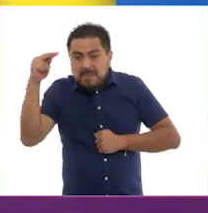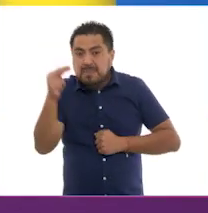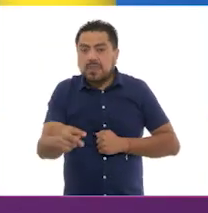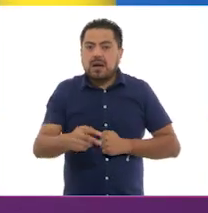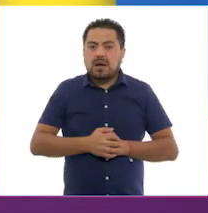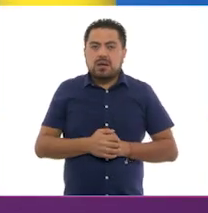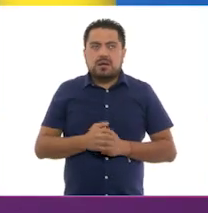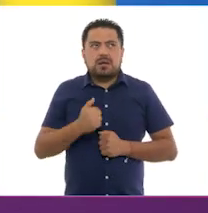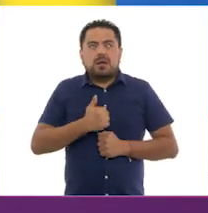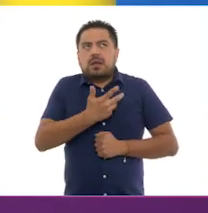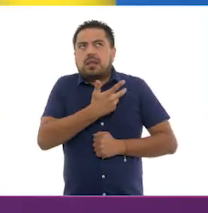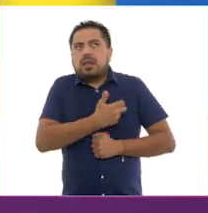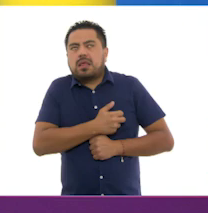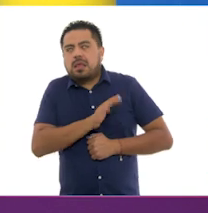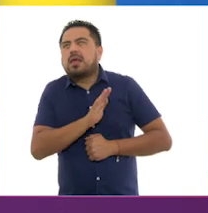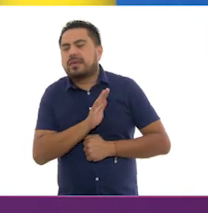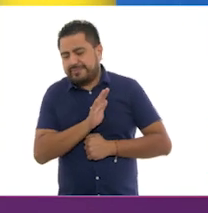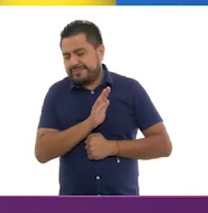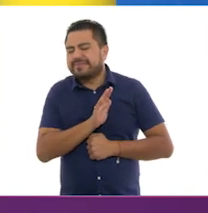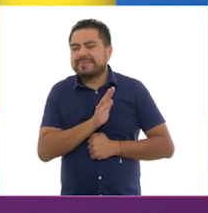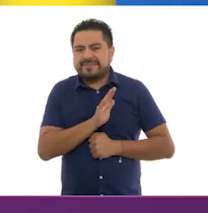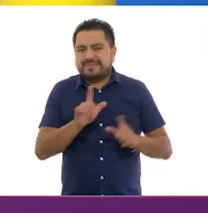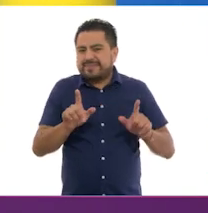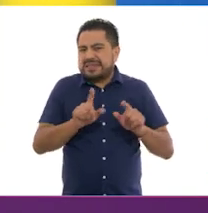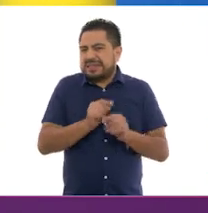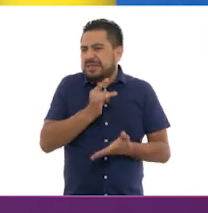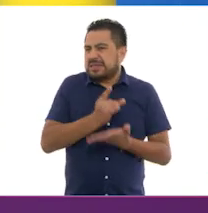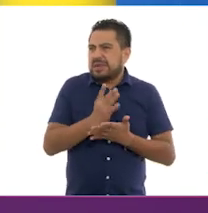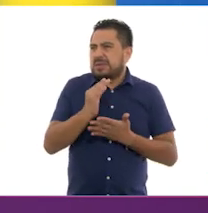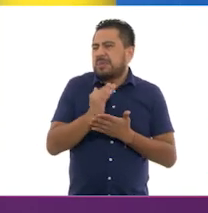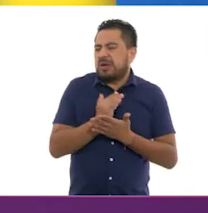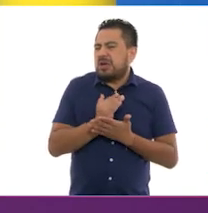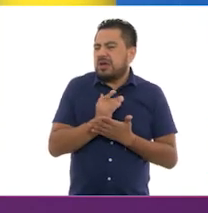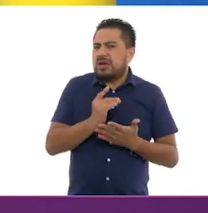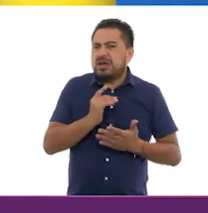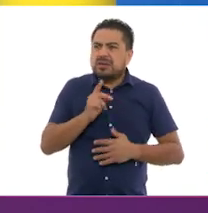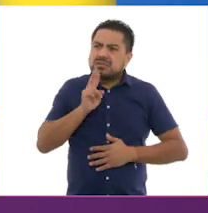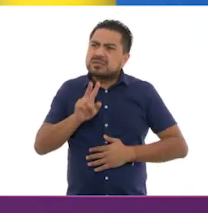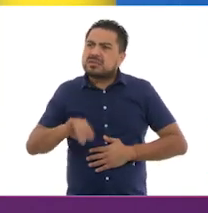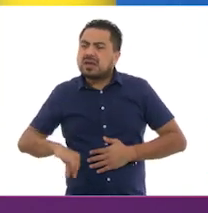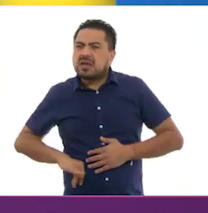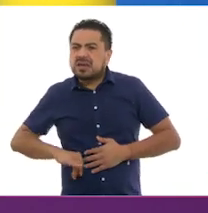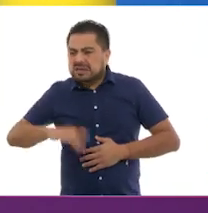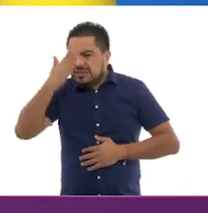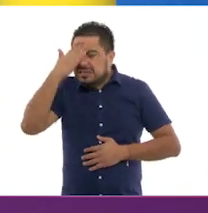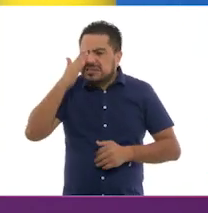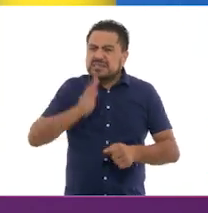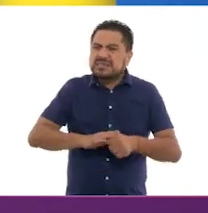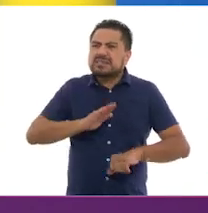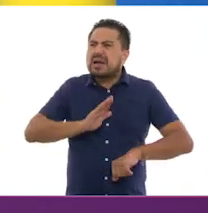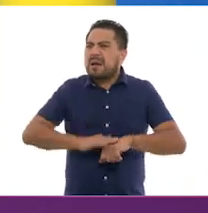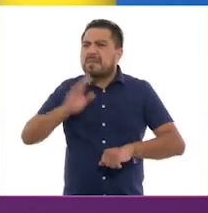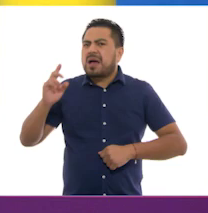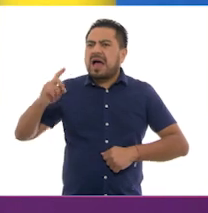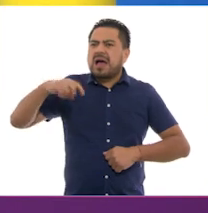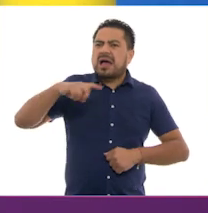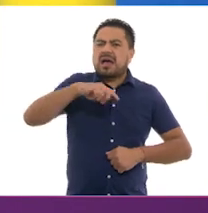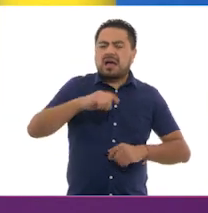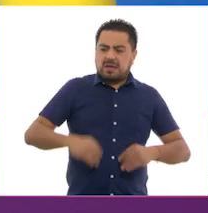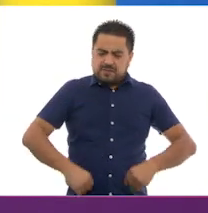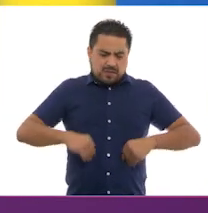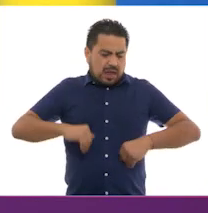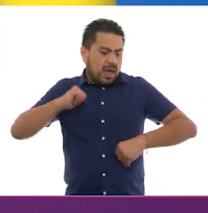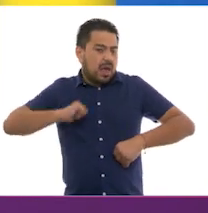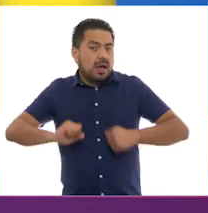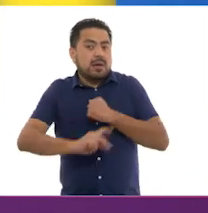bueno, ya me había espantado. Bueno, pero solo muy poquito. Es que suena muy interesante saber de los dinosaurios que habitaron nuestro país,